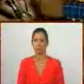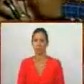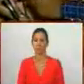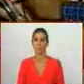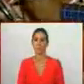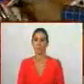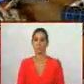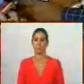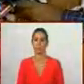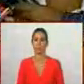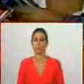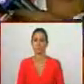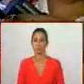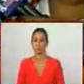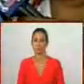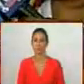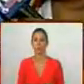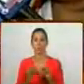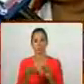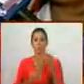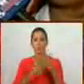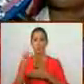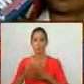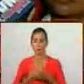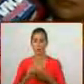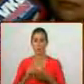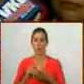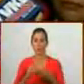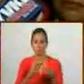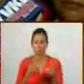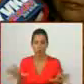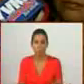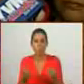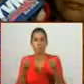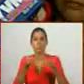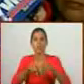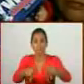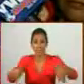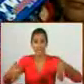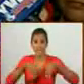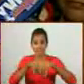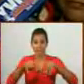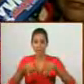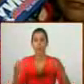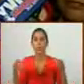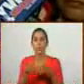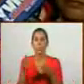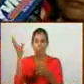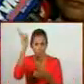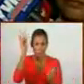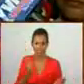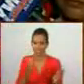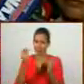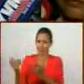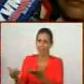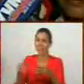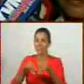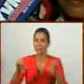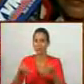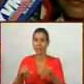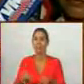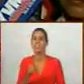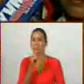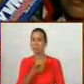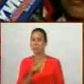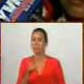Mira, bueno, continuando con el plan de recuperación de las tierras para los yucpas ordenado por el comandante presidente